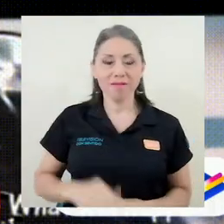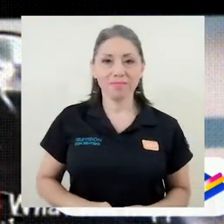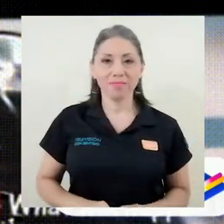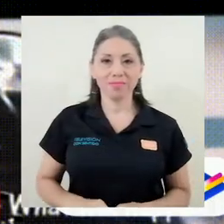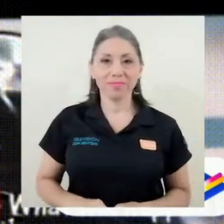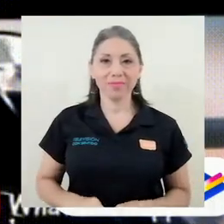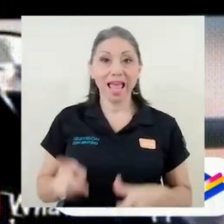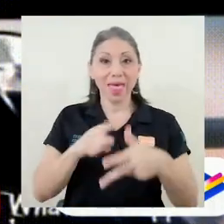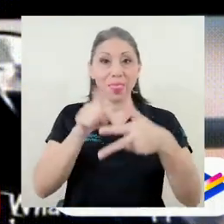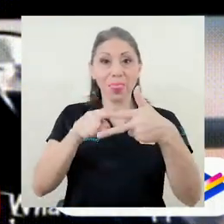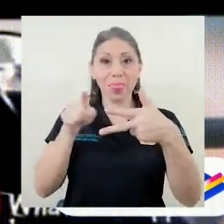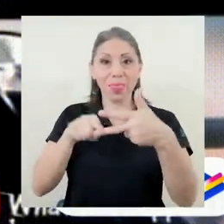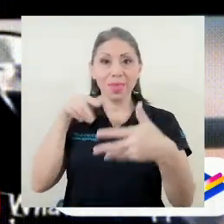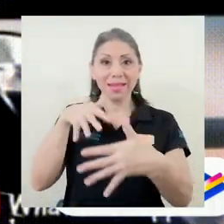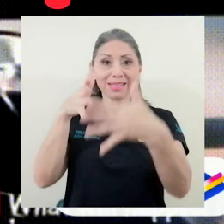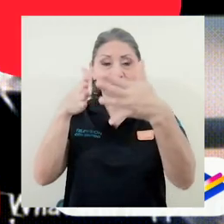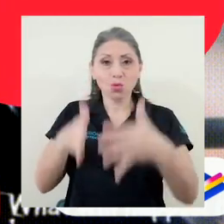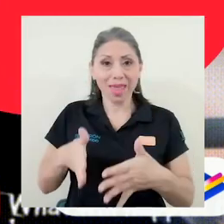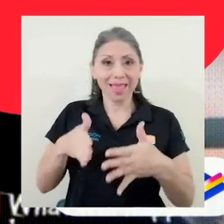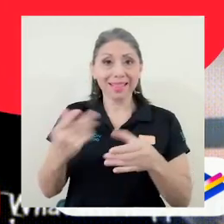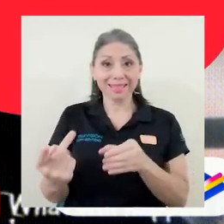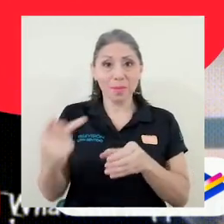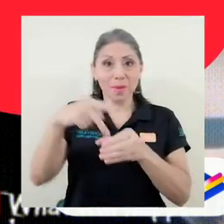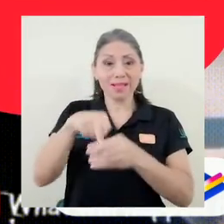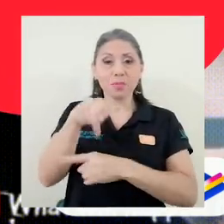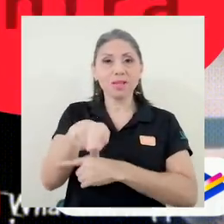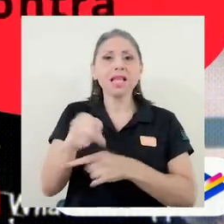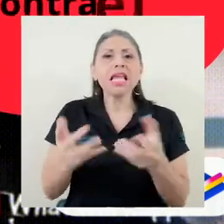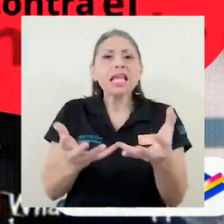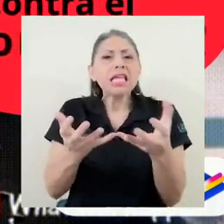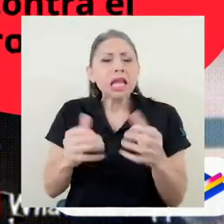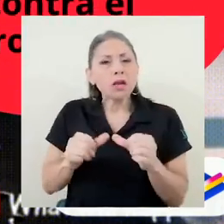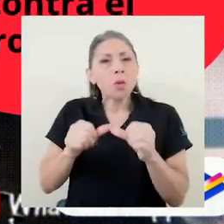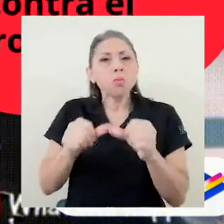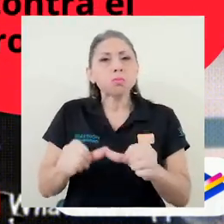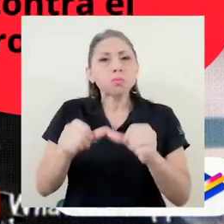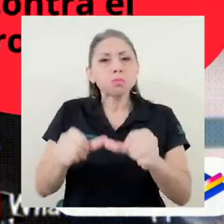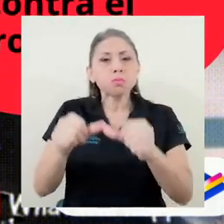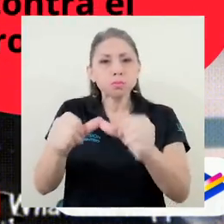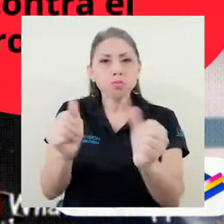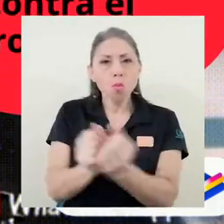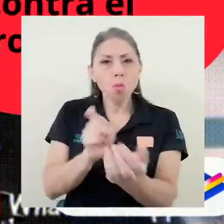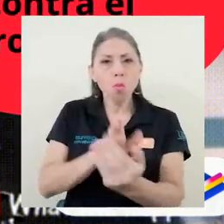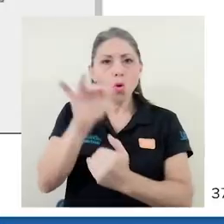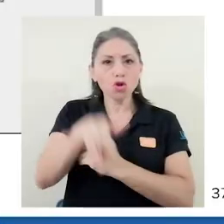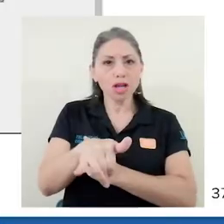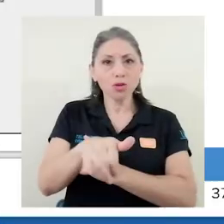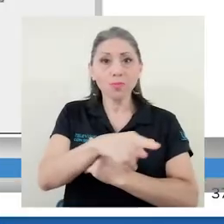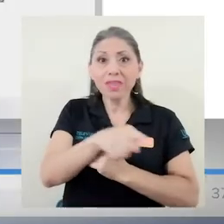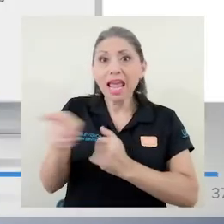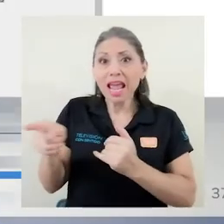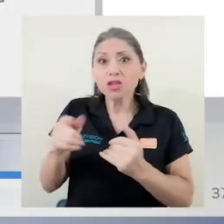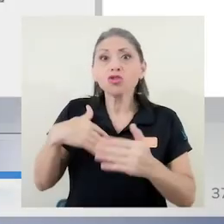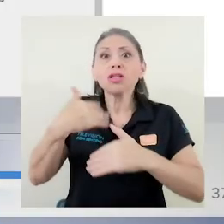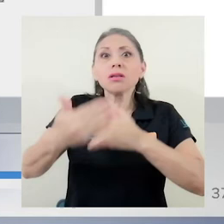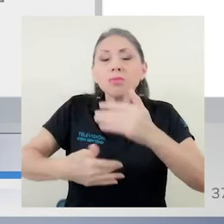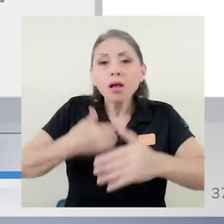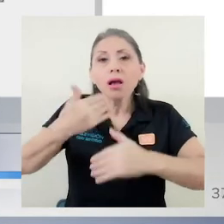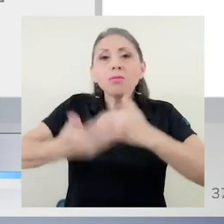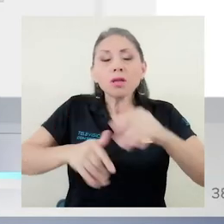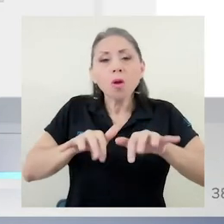personas. Los 13 estudiantes participantes pretenden darle continuidad al proyecto y estarán